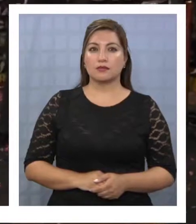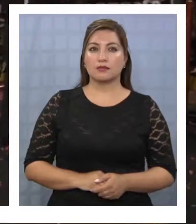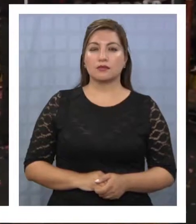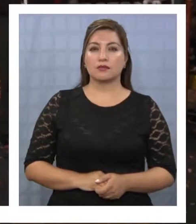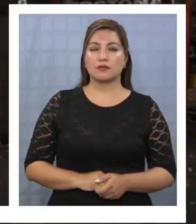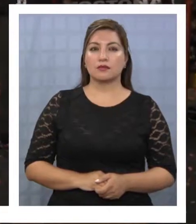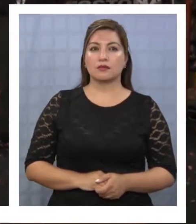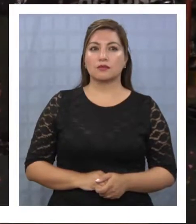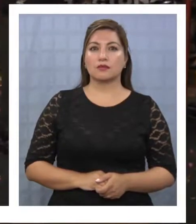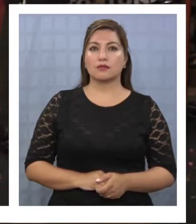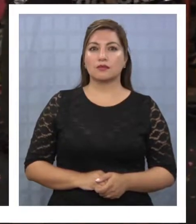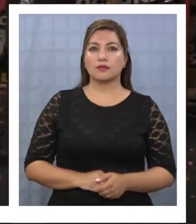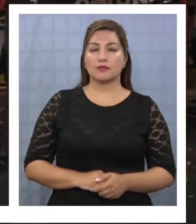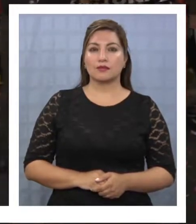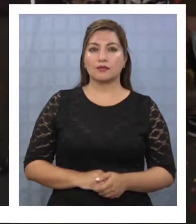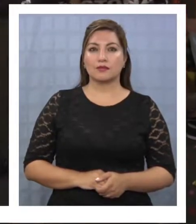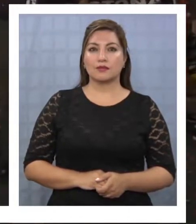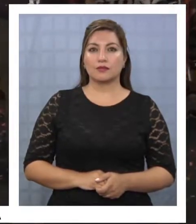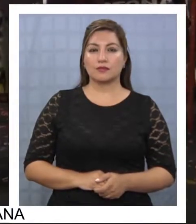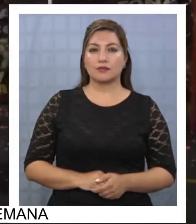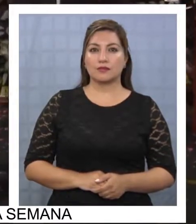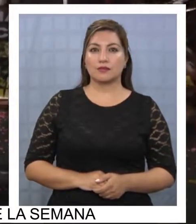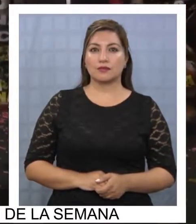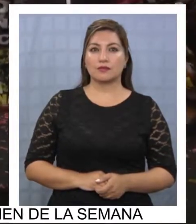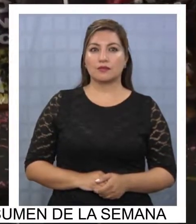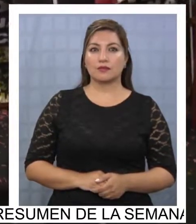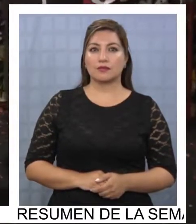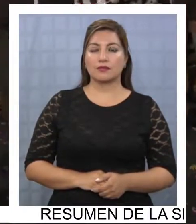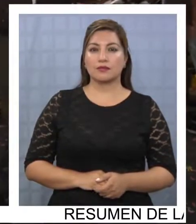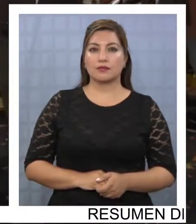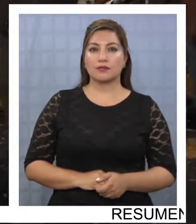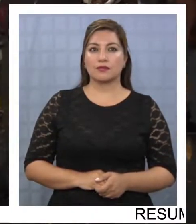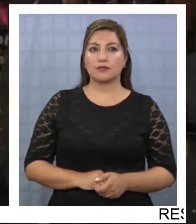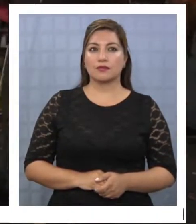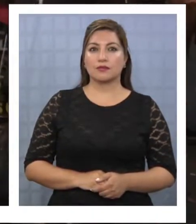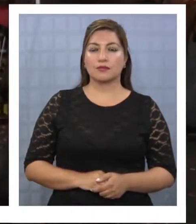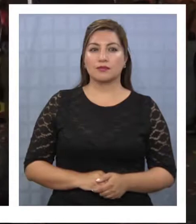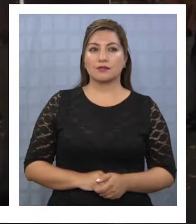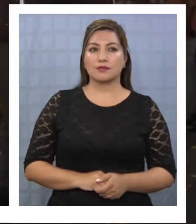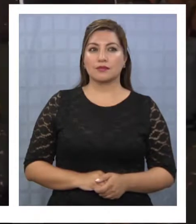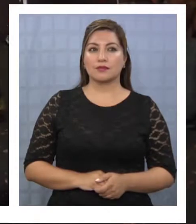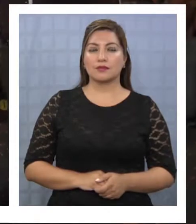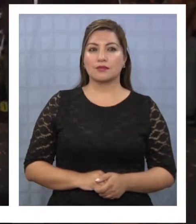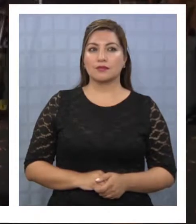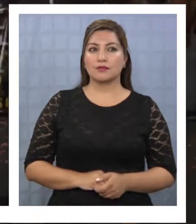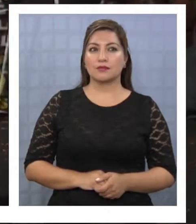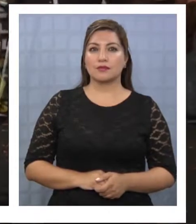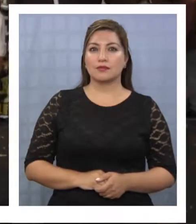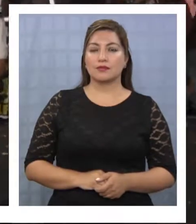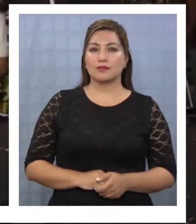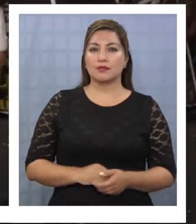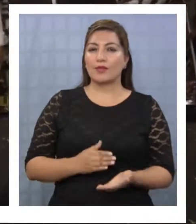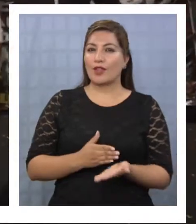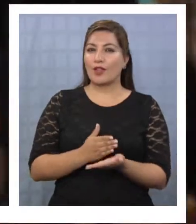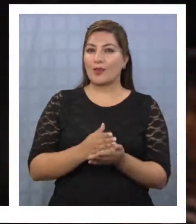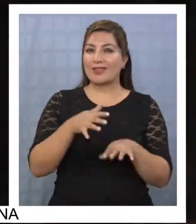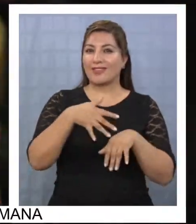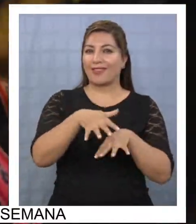Comienza el desfile entonces con la pinquillada desde Oruro.